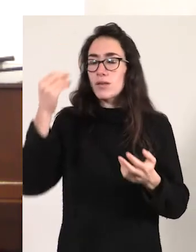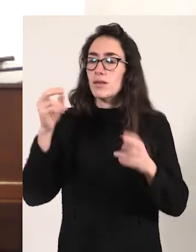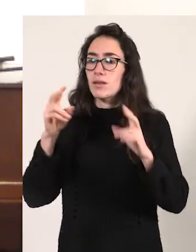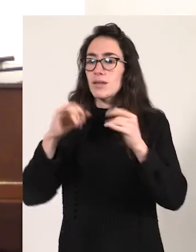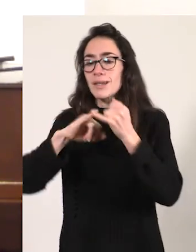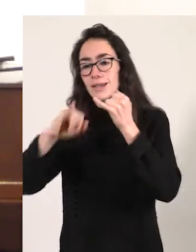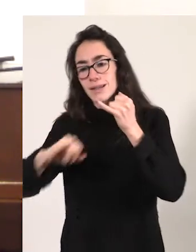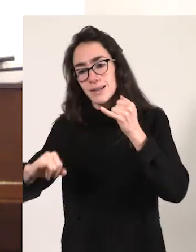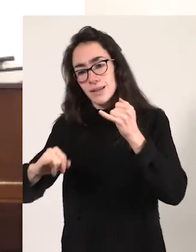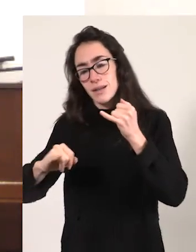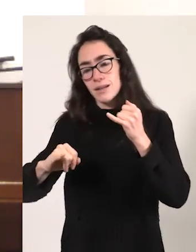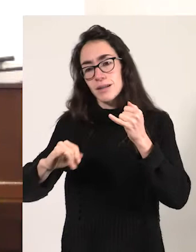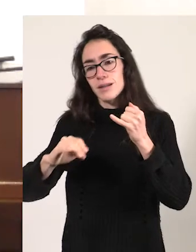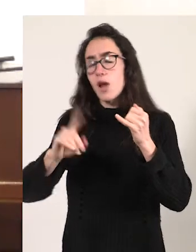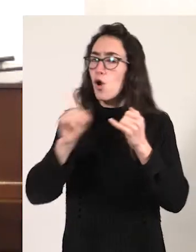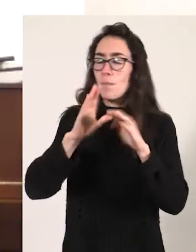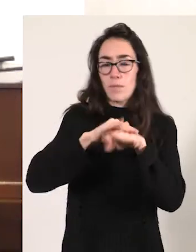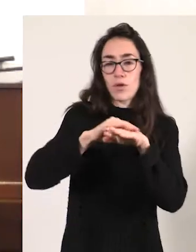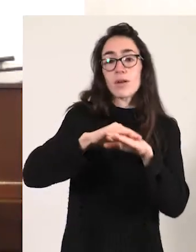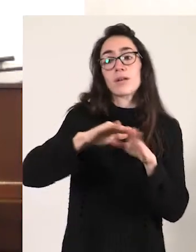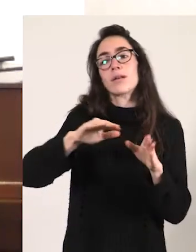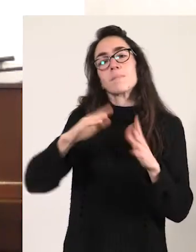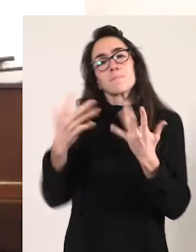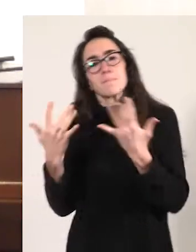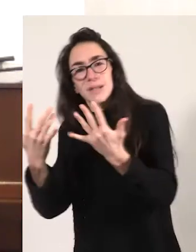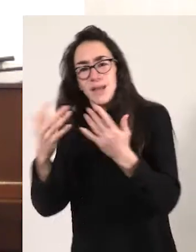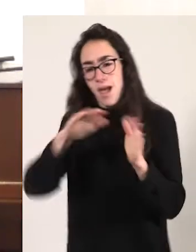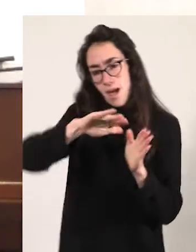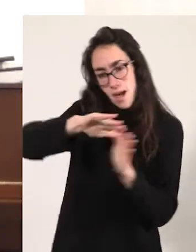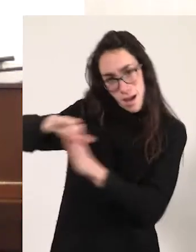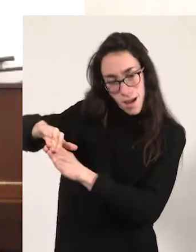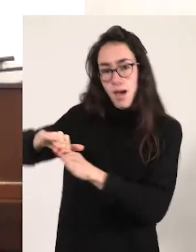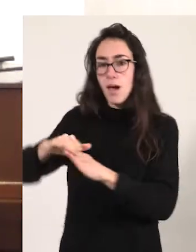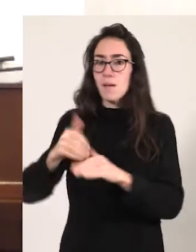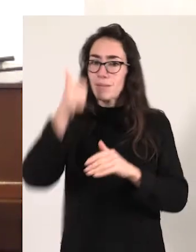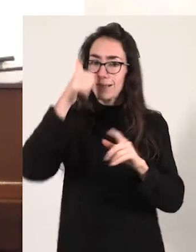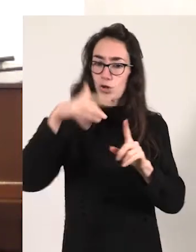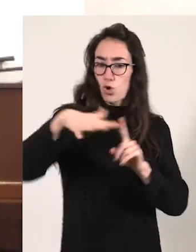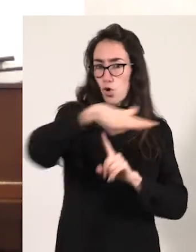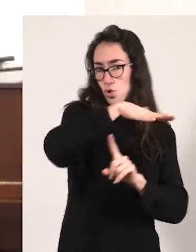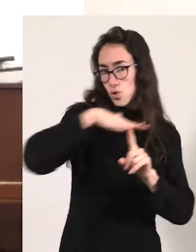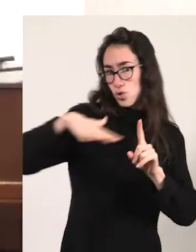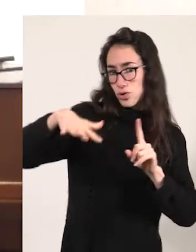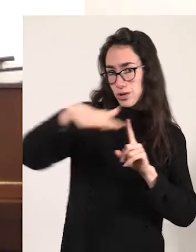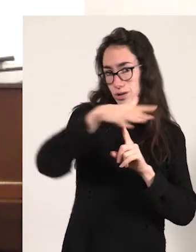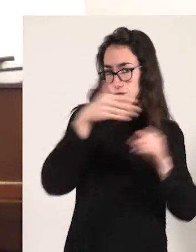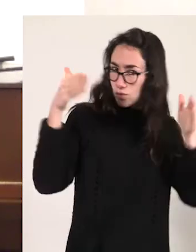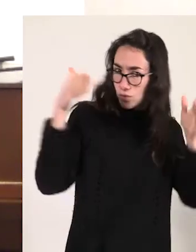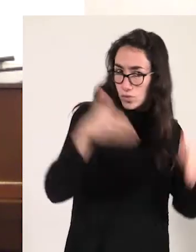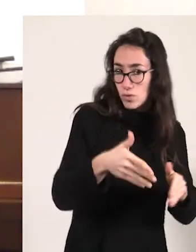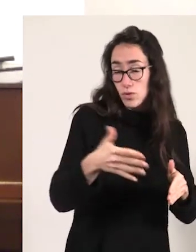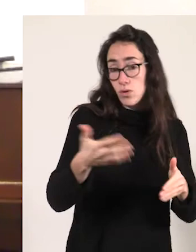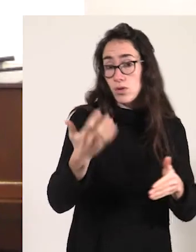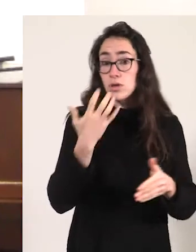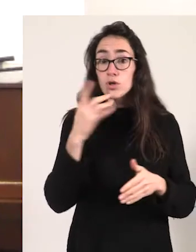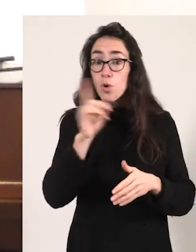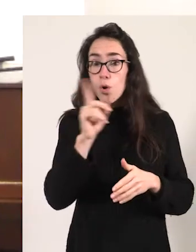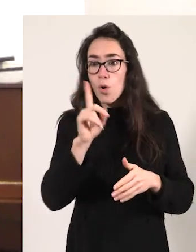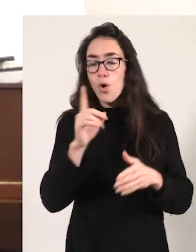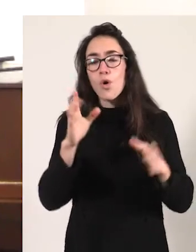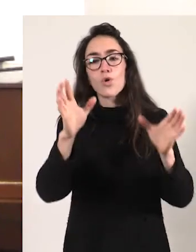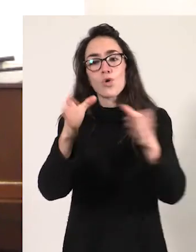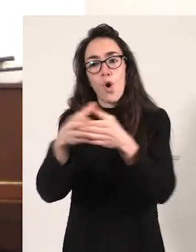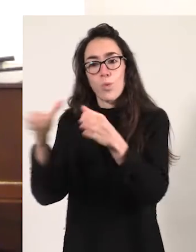quizá hay que dejar a un lado la crisis y pensar un poco más, perdón, la prisa y pensar un poco más en el contexto, ¿no? Porque de lo